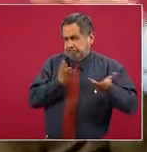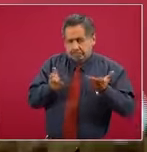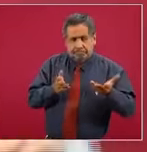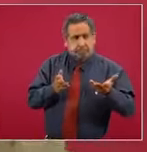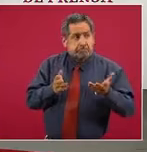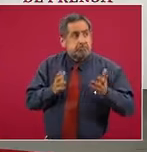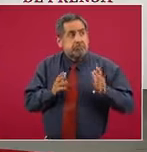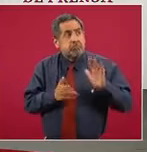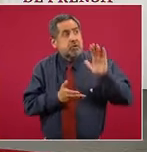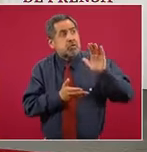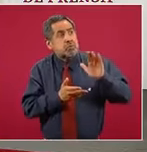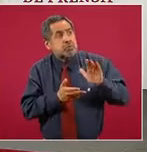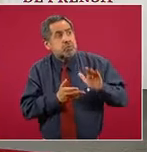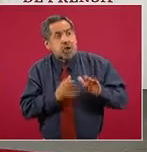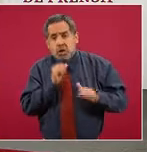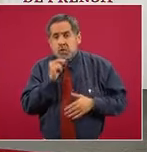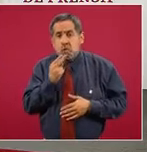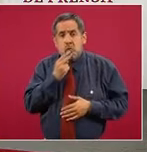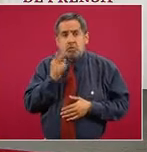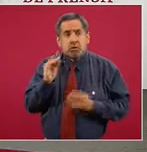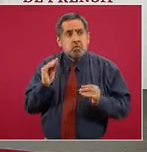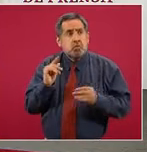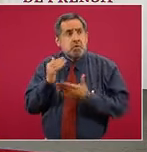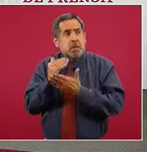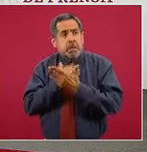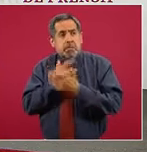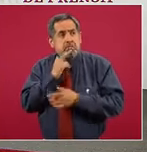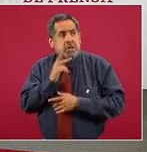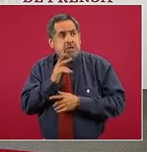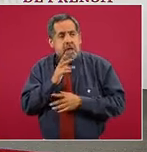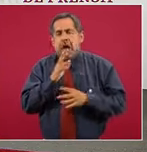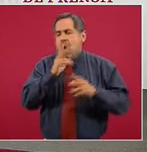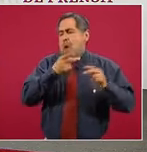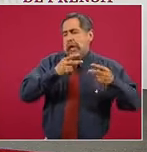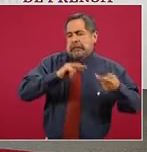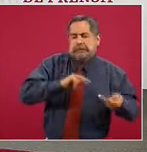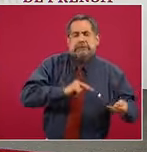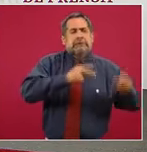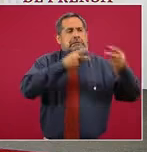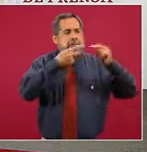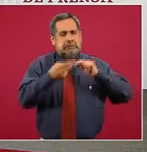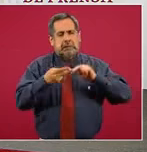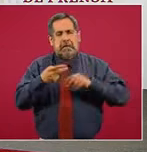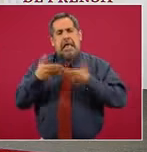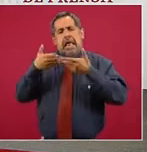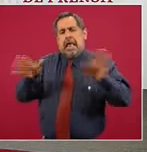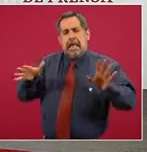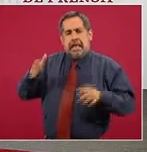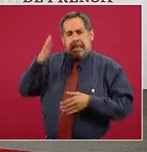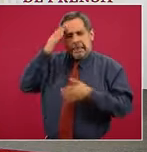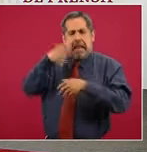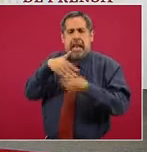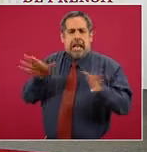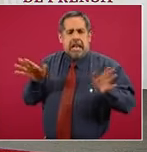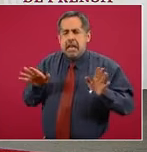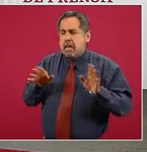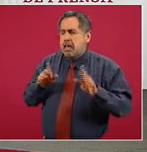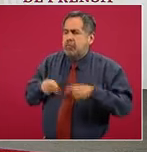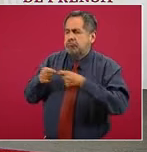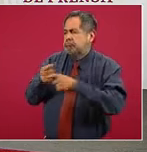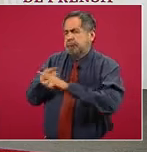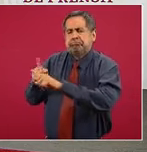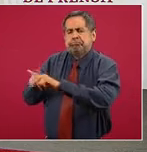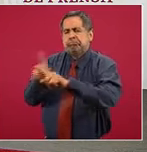el momento de bajada o en el momento de mayor tranquilidad, pudiéramos reconvertir para incrementar lo que venimos con